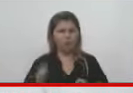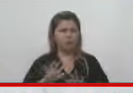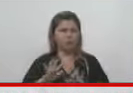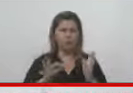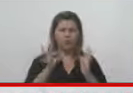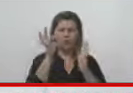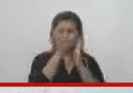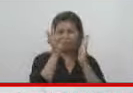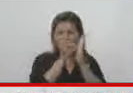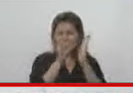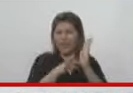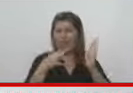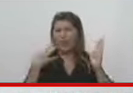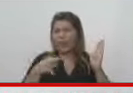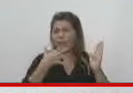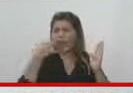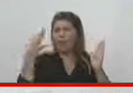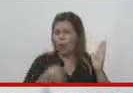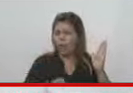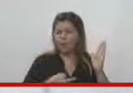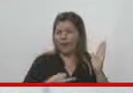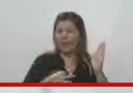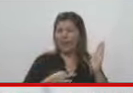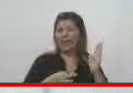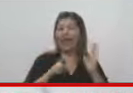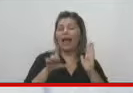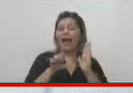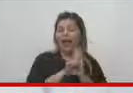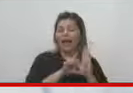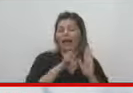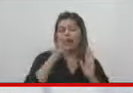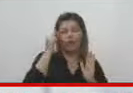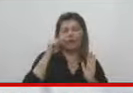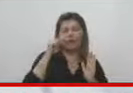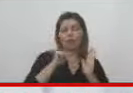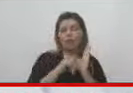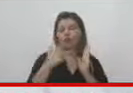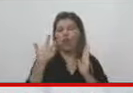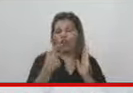requisitos sustanciales que pide el 99, inciso 3, para que este DNU